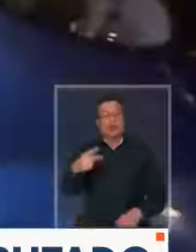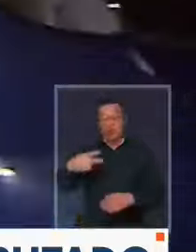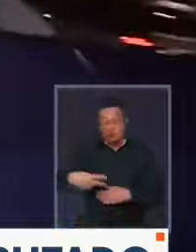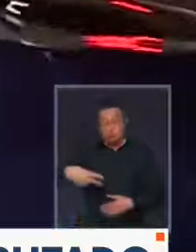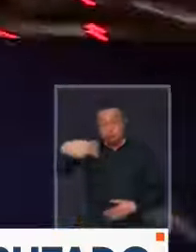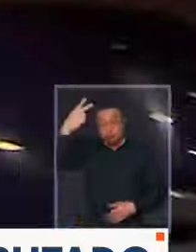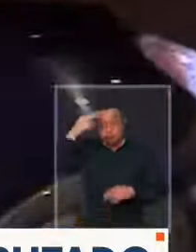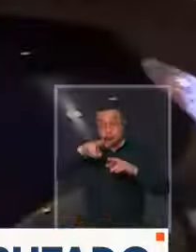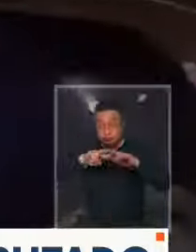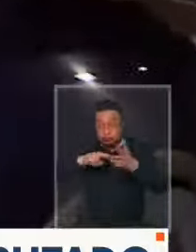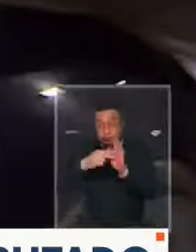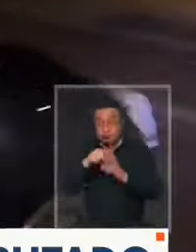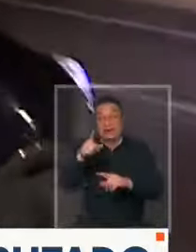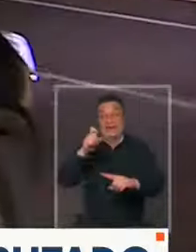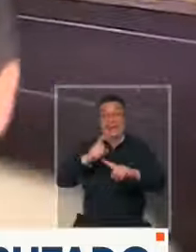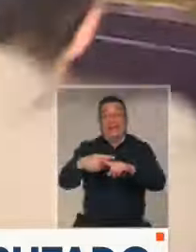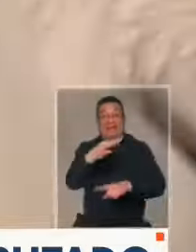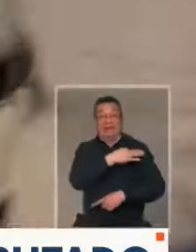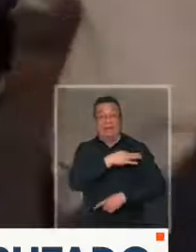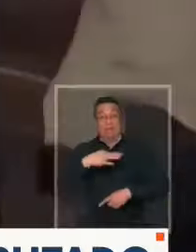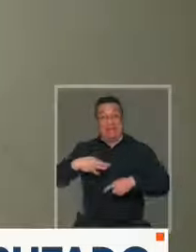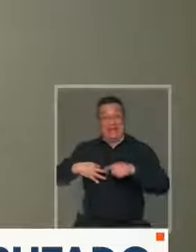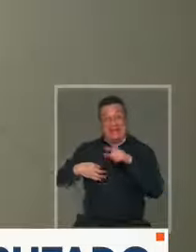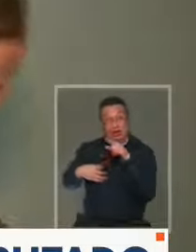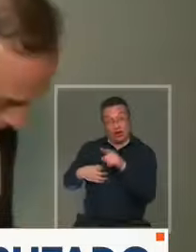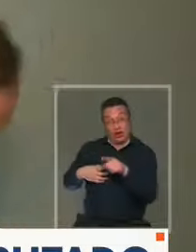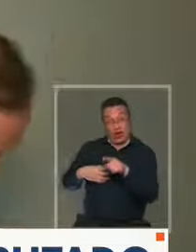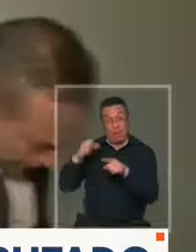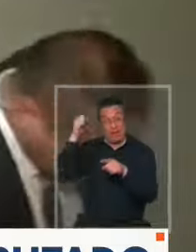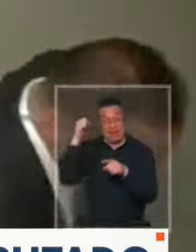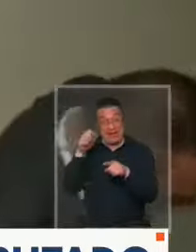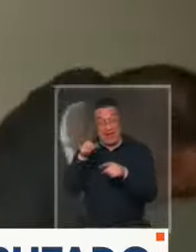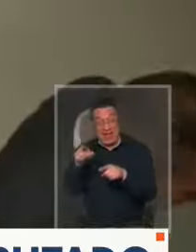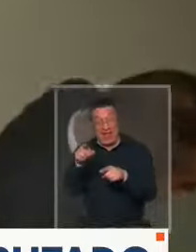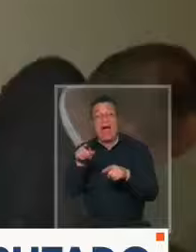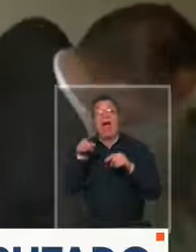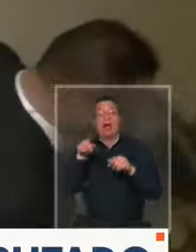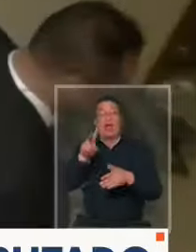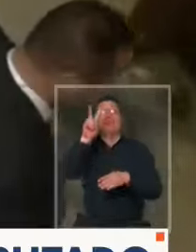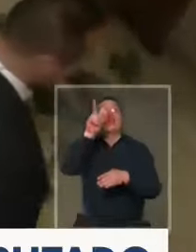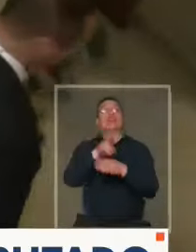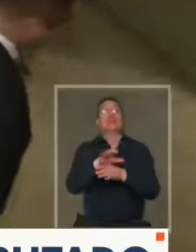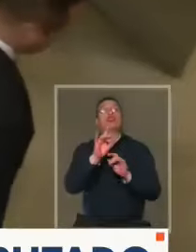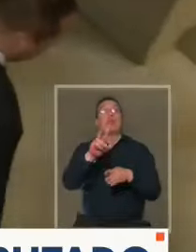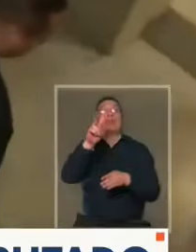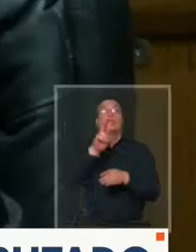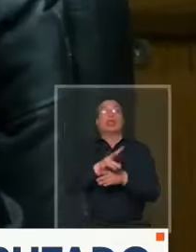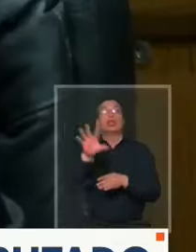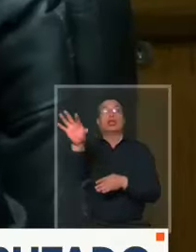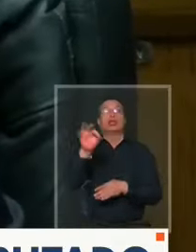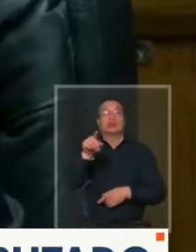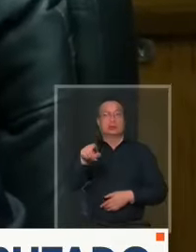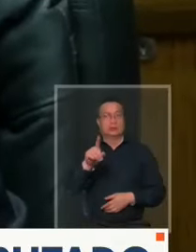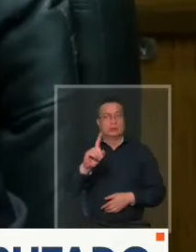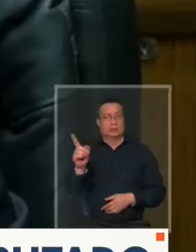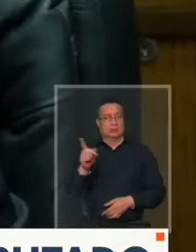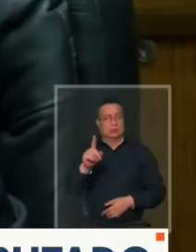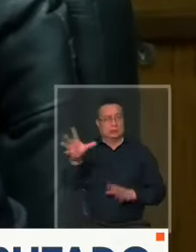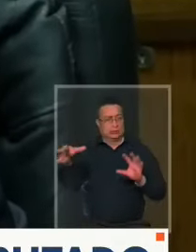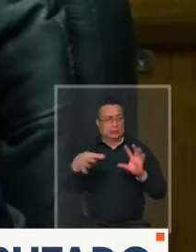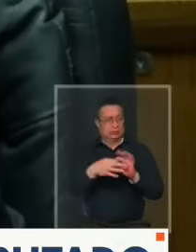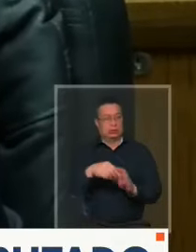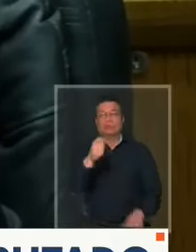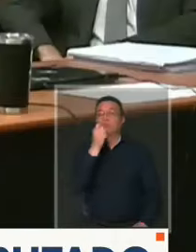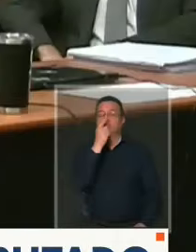Caso Hermosilla, el exministro del Interior Andrés Chadwick solo figuraba como testigo a raíz de las numerosas alusiones en los chats del abogado